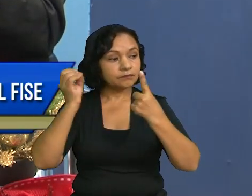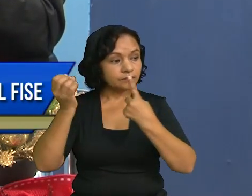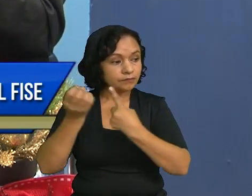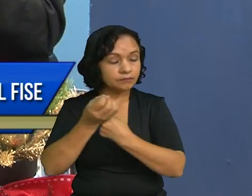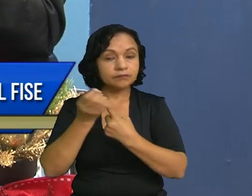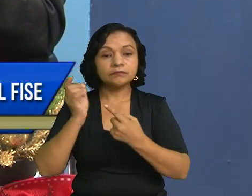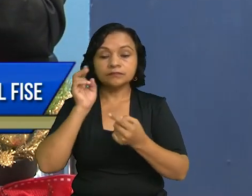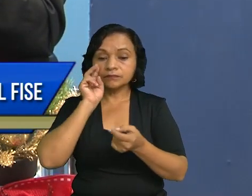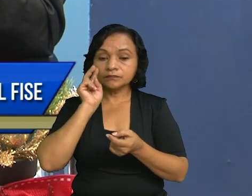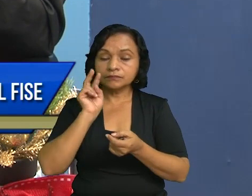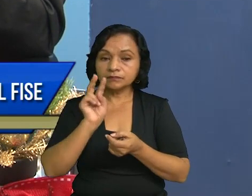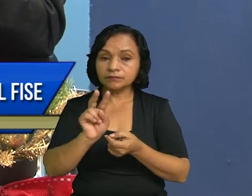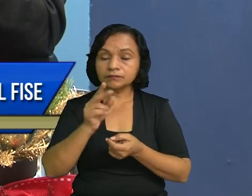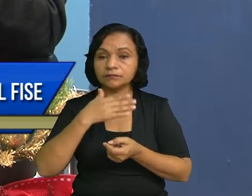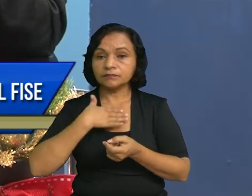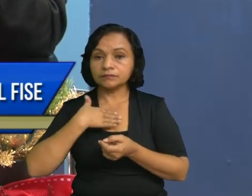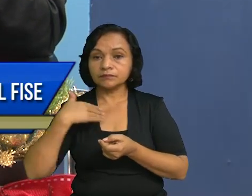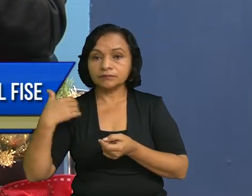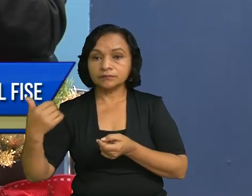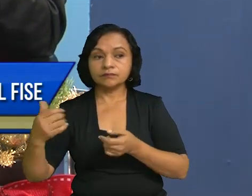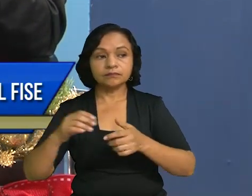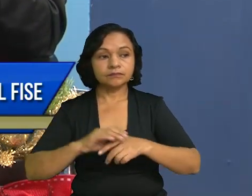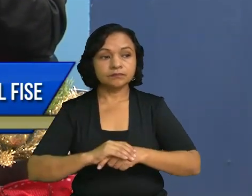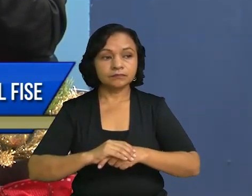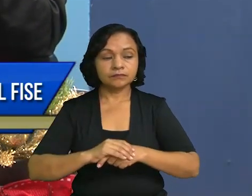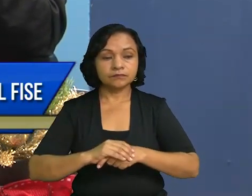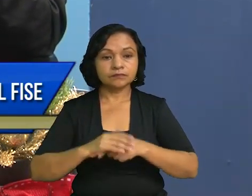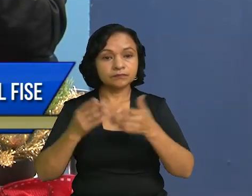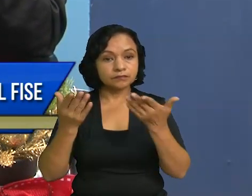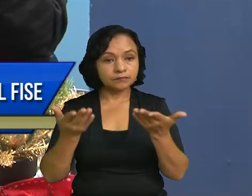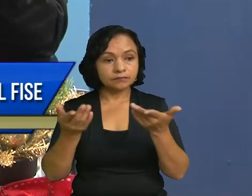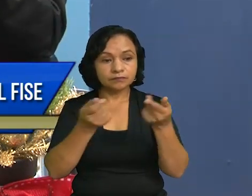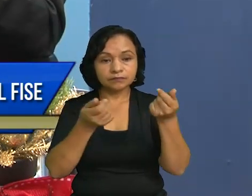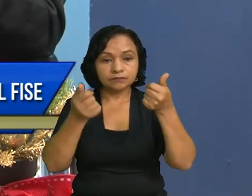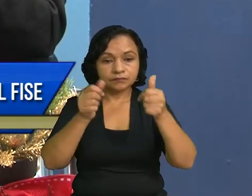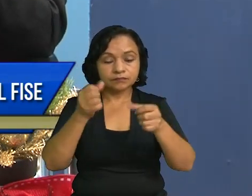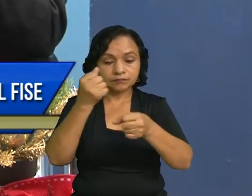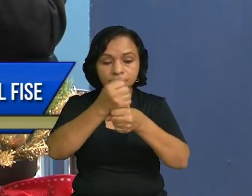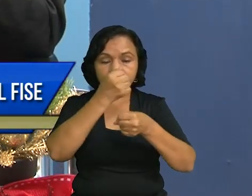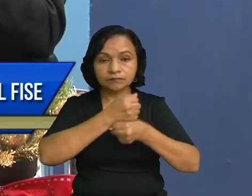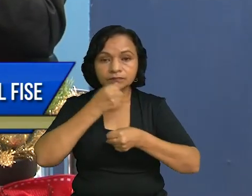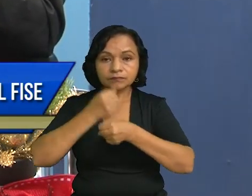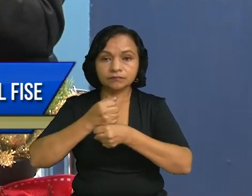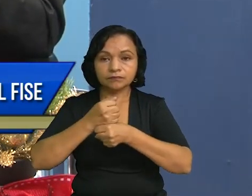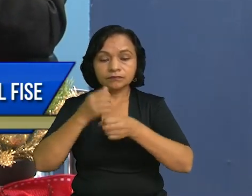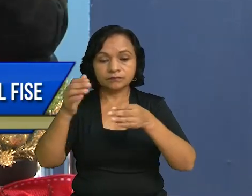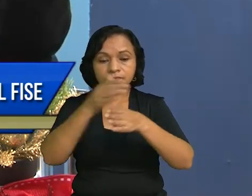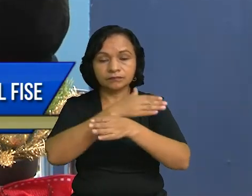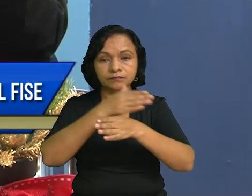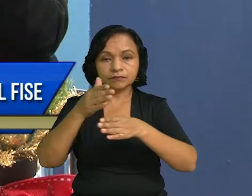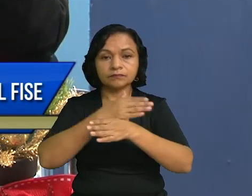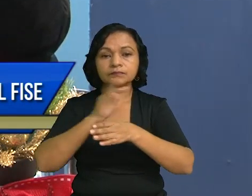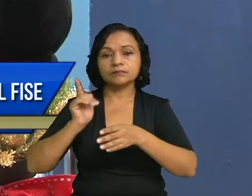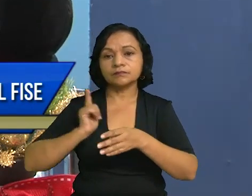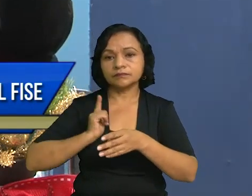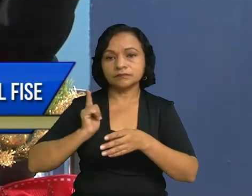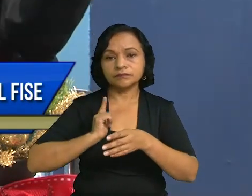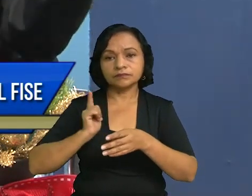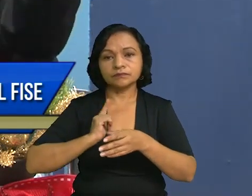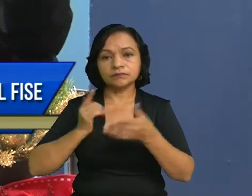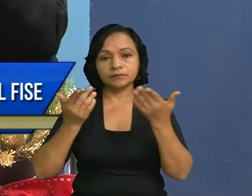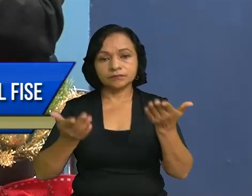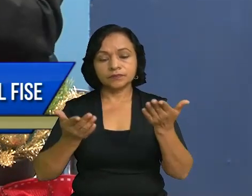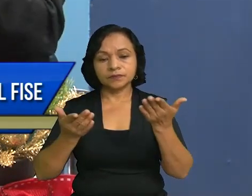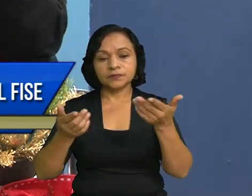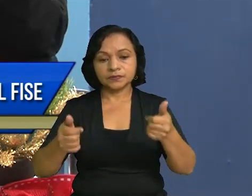nosotros identificamos para mejorar en la administración la operación el mantenimiento en los sistemas que ya tenemos ya tenemos